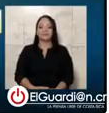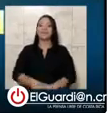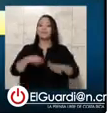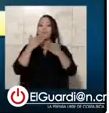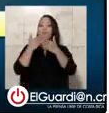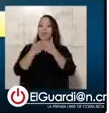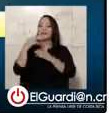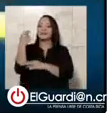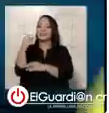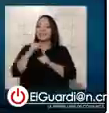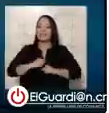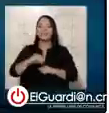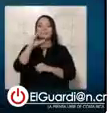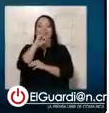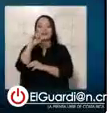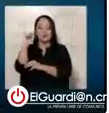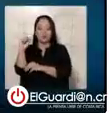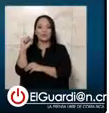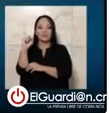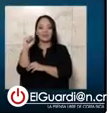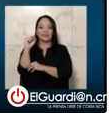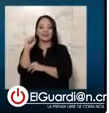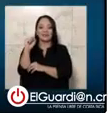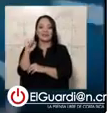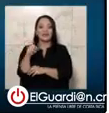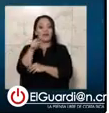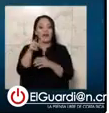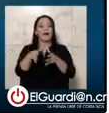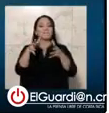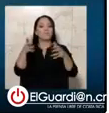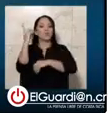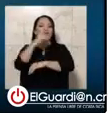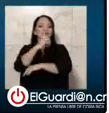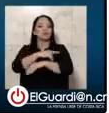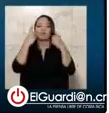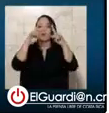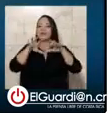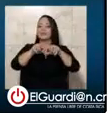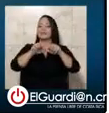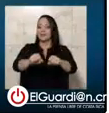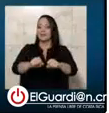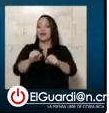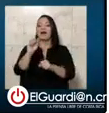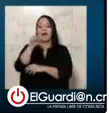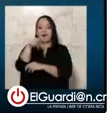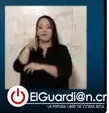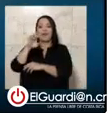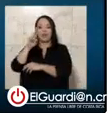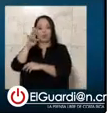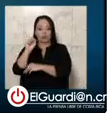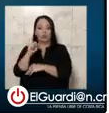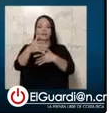Buenas noticias. La Caja Costarricense de Seguro Social amplió los días para sacar citas mediante la aplicación del